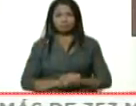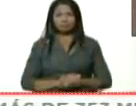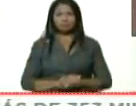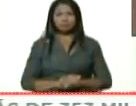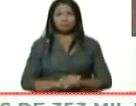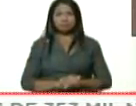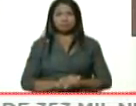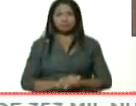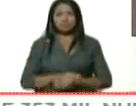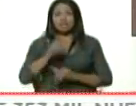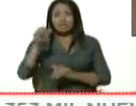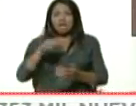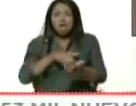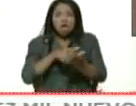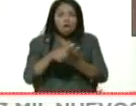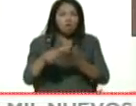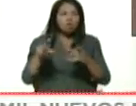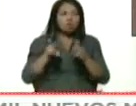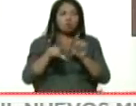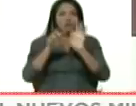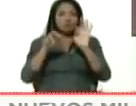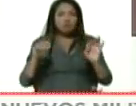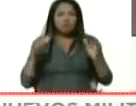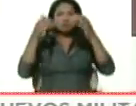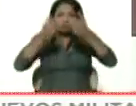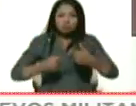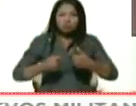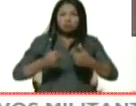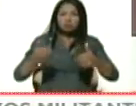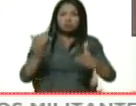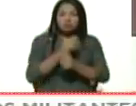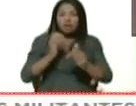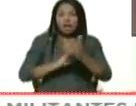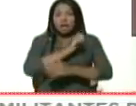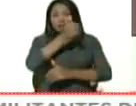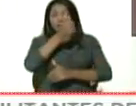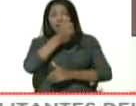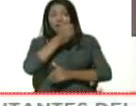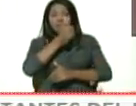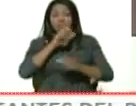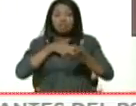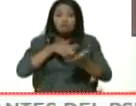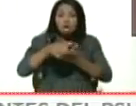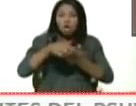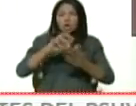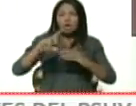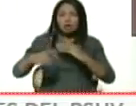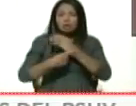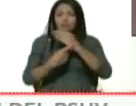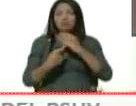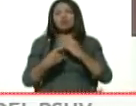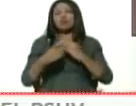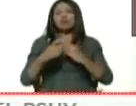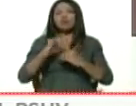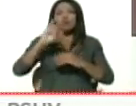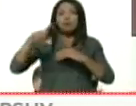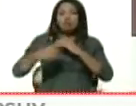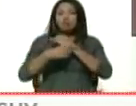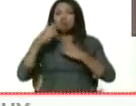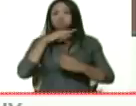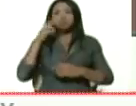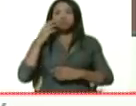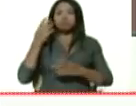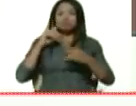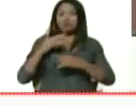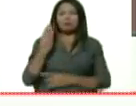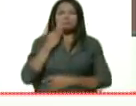A los rastrojos. Es más, tenemos aquí capturados a los jefes de los rastrojos, los jefes de Guaidó y de Duque. Es